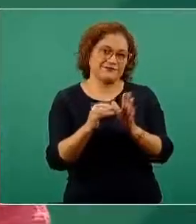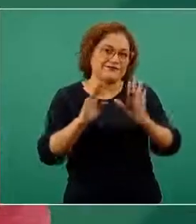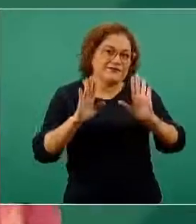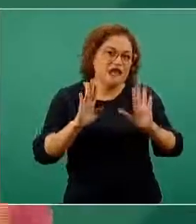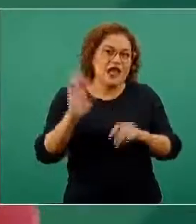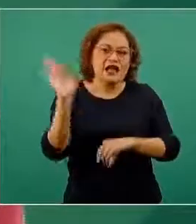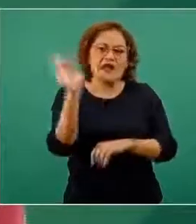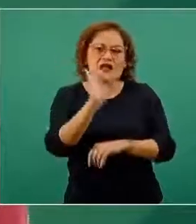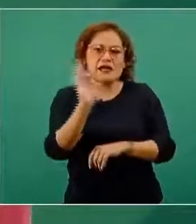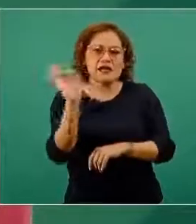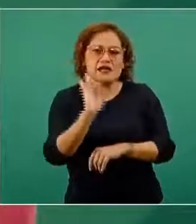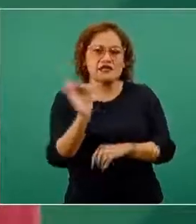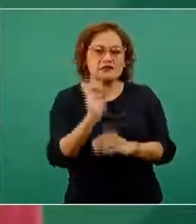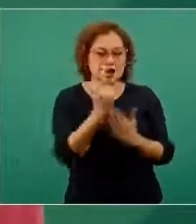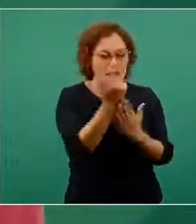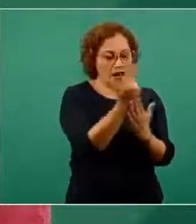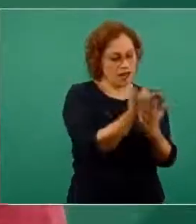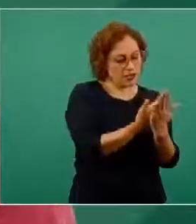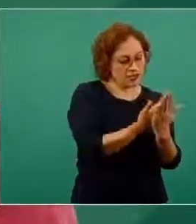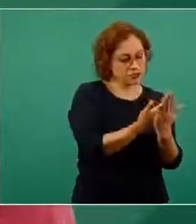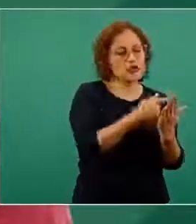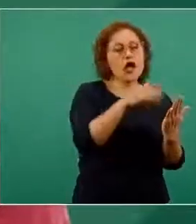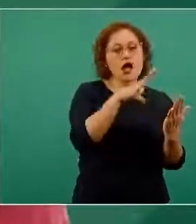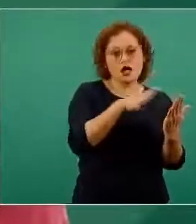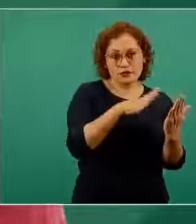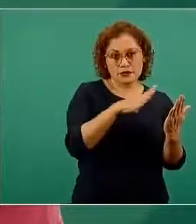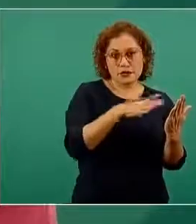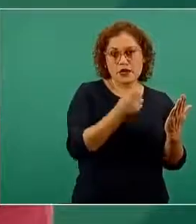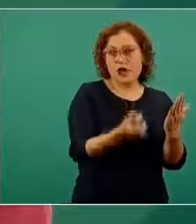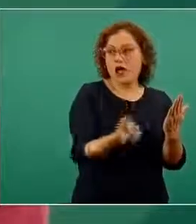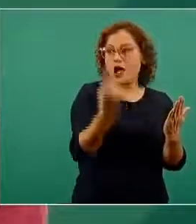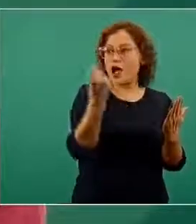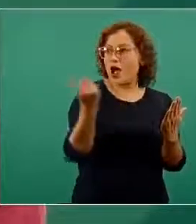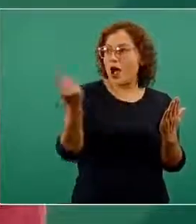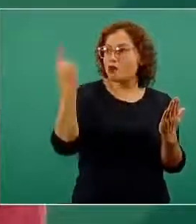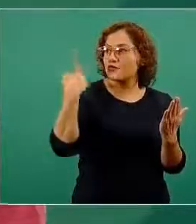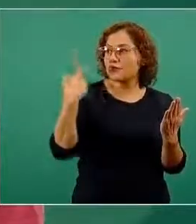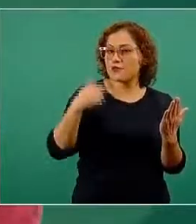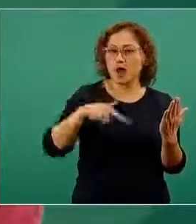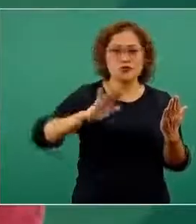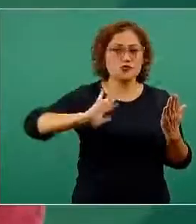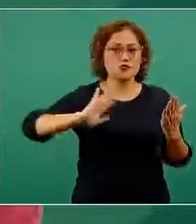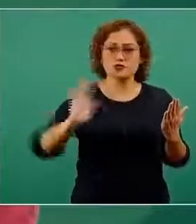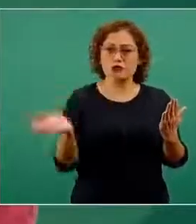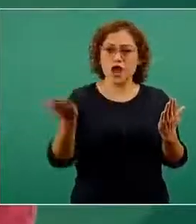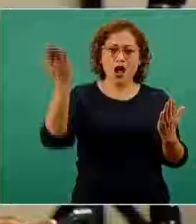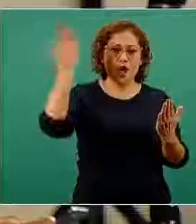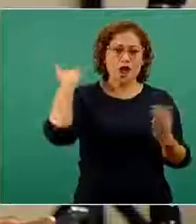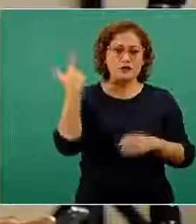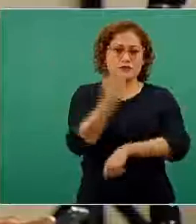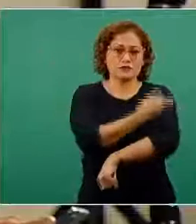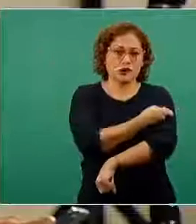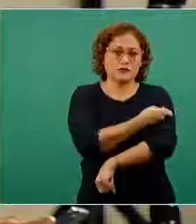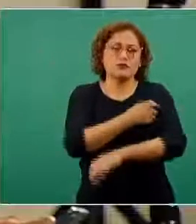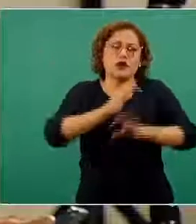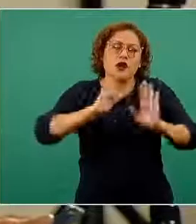de vacunación no se presenten las personas porque ya fueron vacunadas. También estamos considerando otros 2